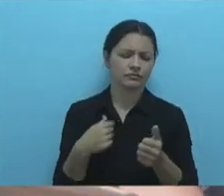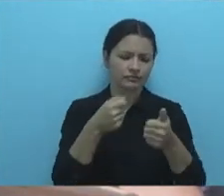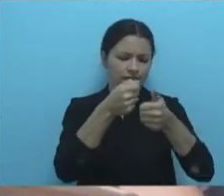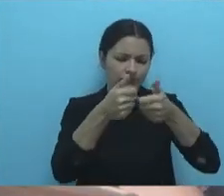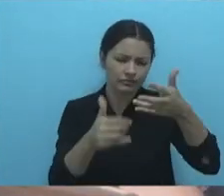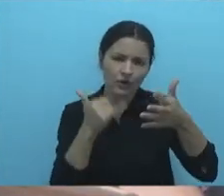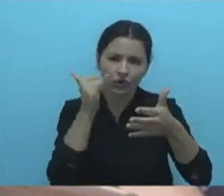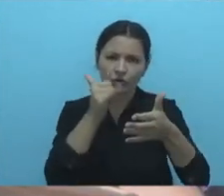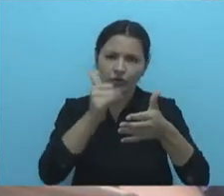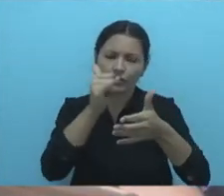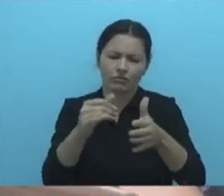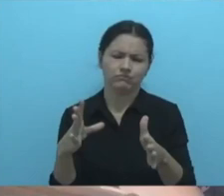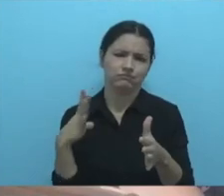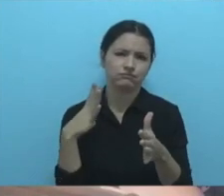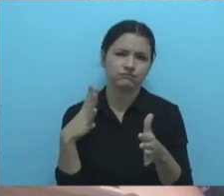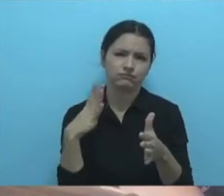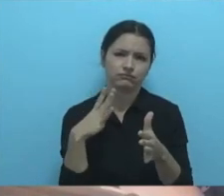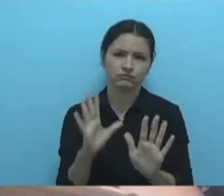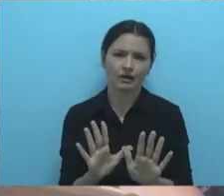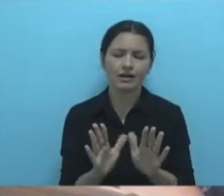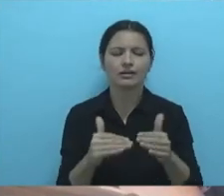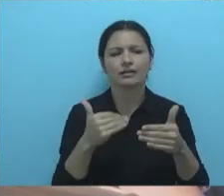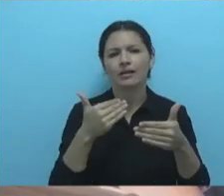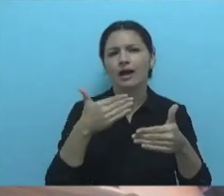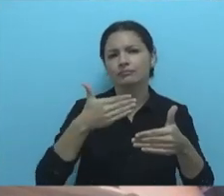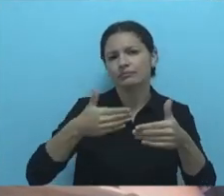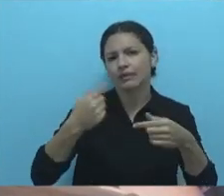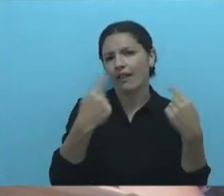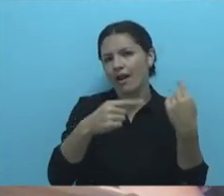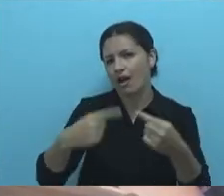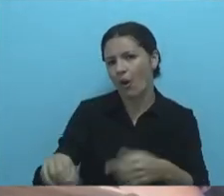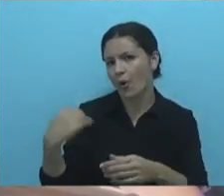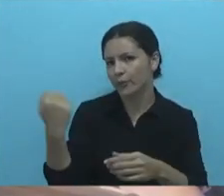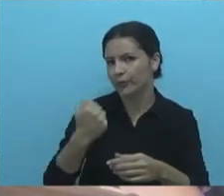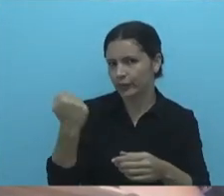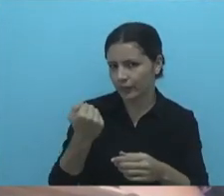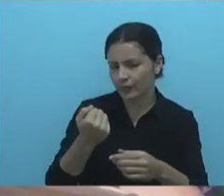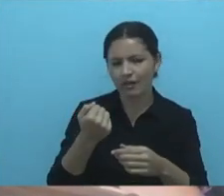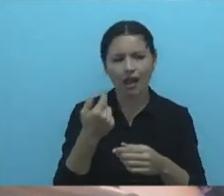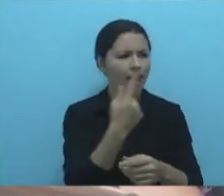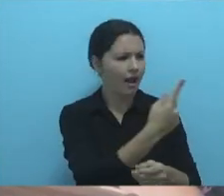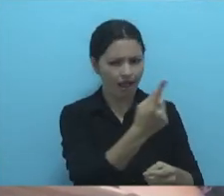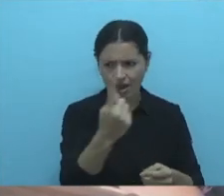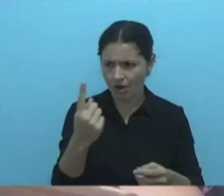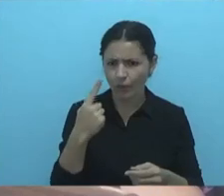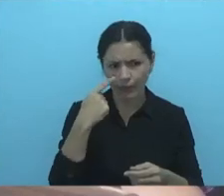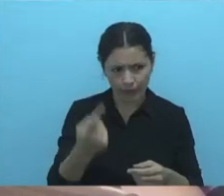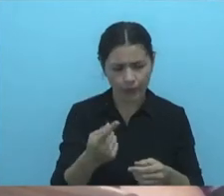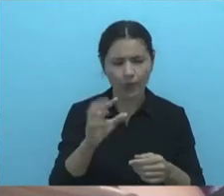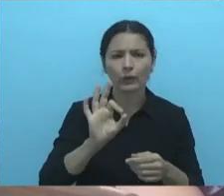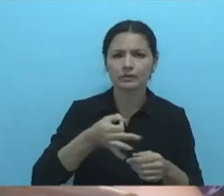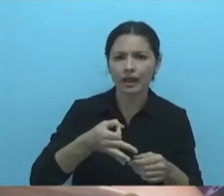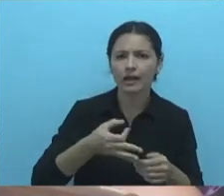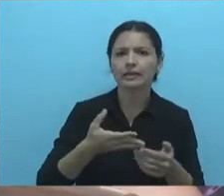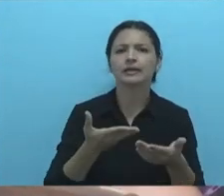recordar le siguen muchos hechos muchos hechos históricos que han sido partícipes muchos de los que están acá y mucho Sobre todo